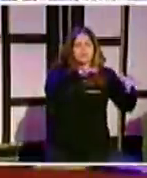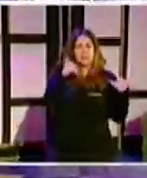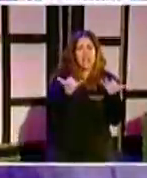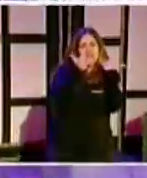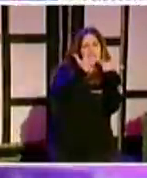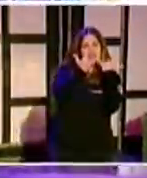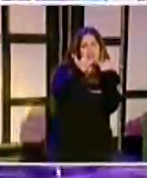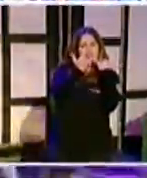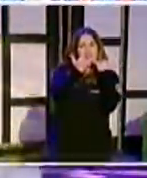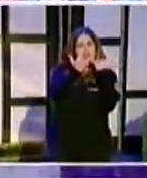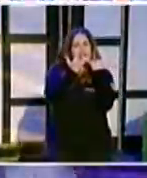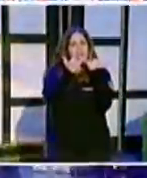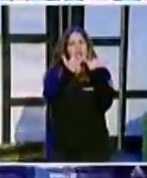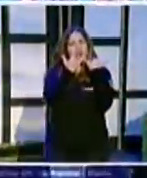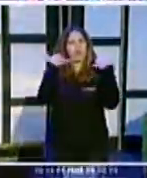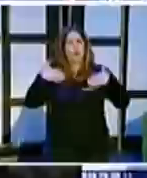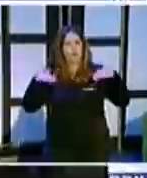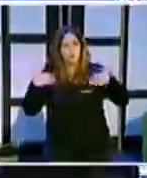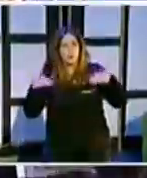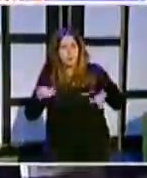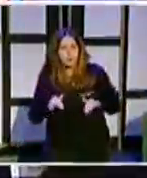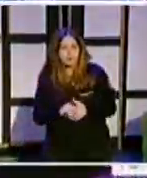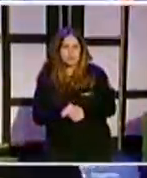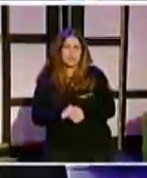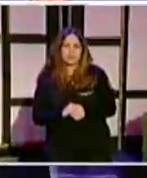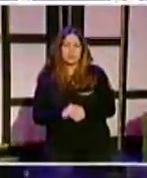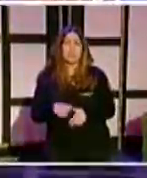las joyas